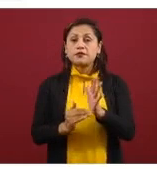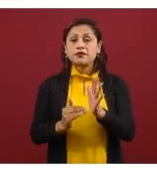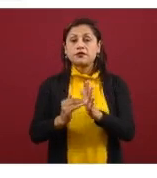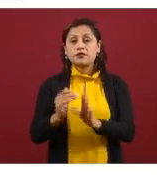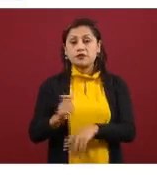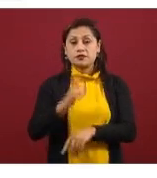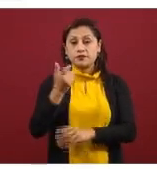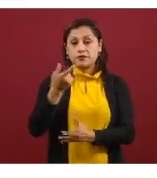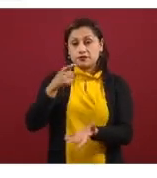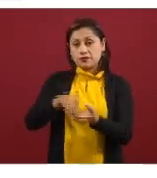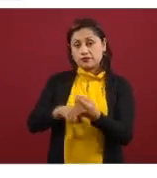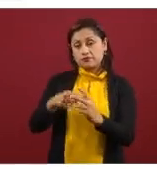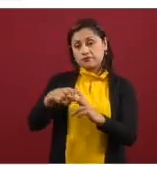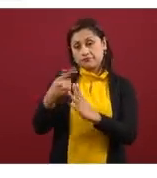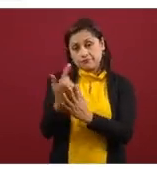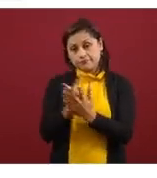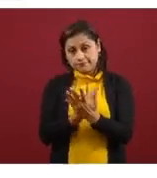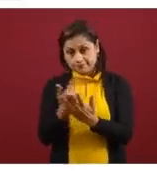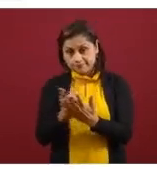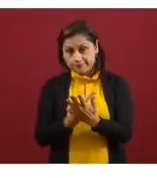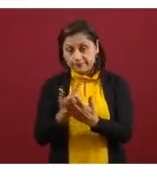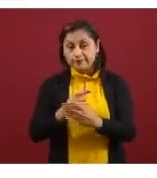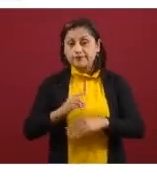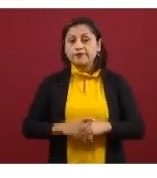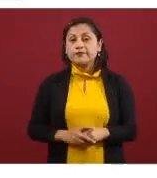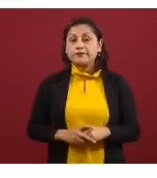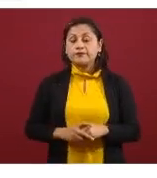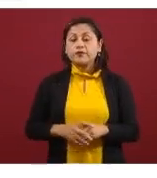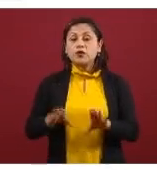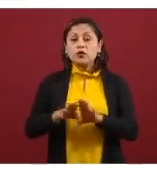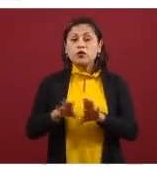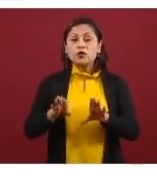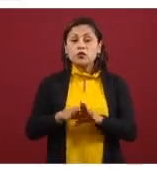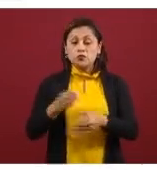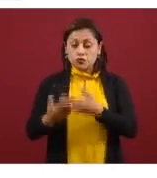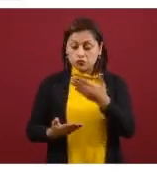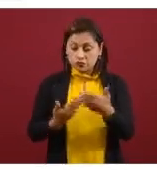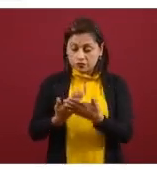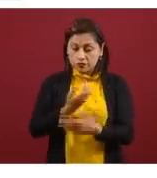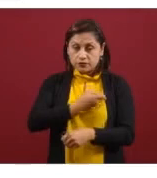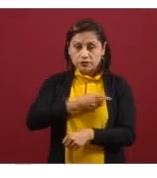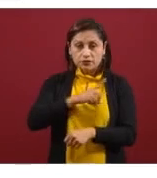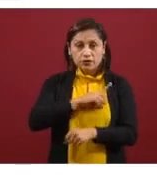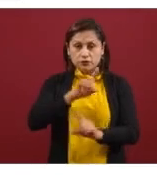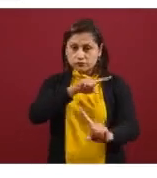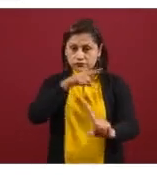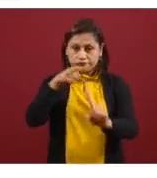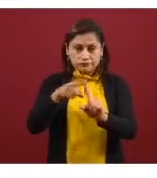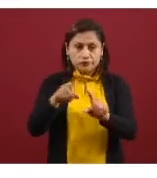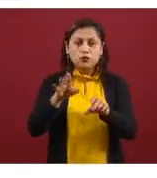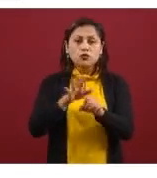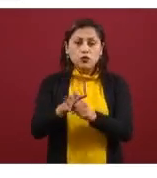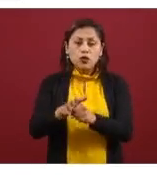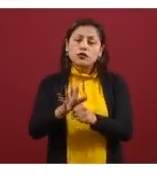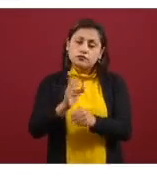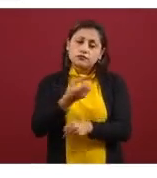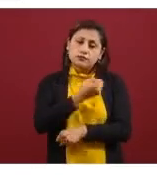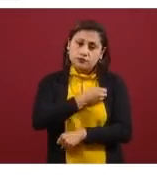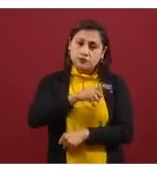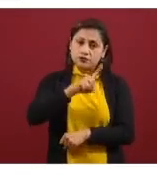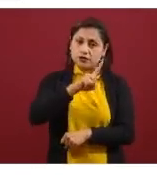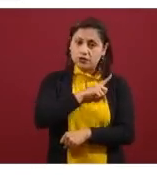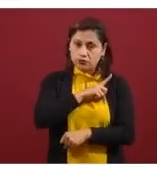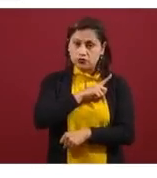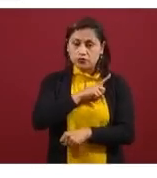presupuesto. La organización de los servicios de salud estará basado, repito, en la atención primaria de la salud, y todos